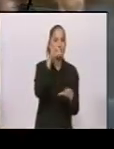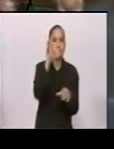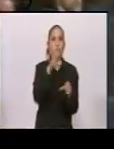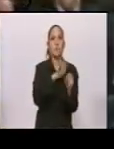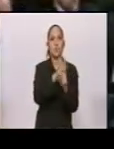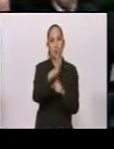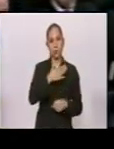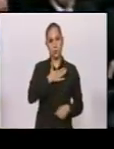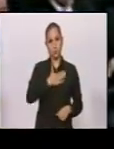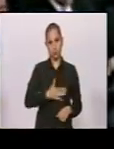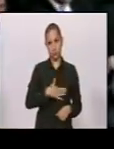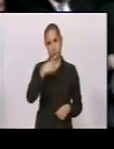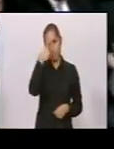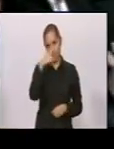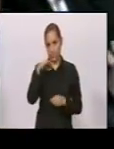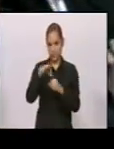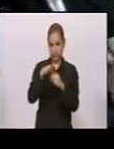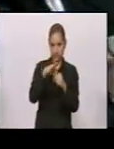democrática institucional.